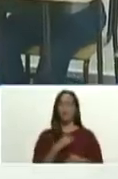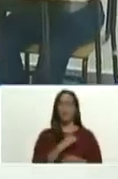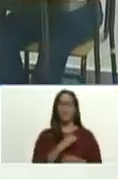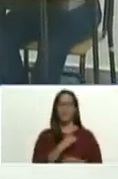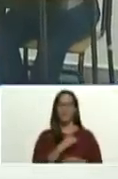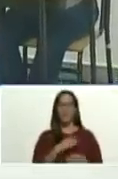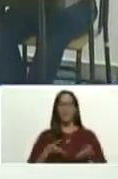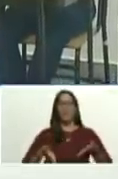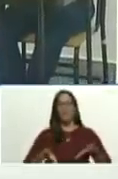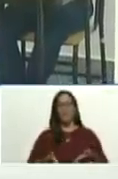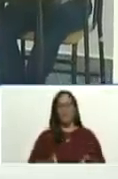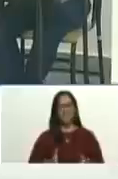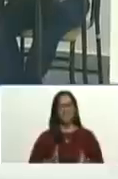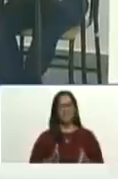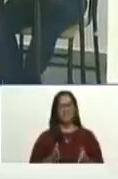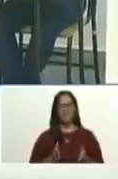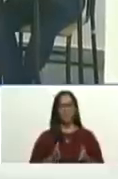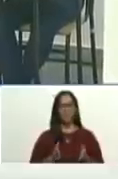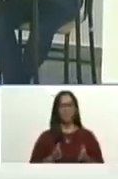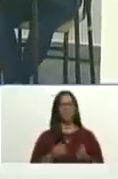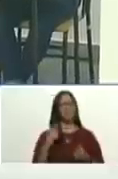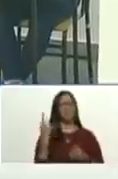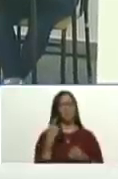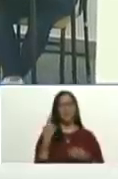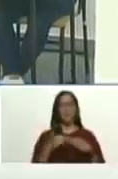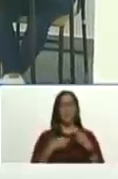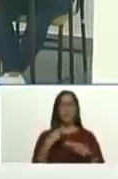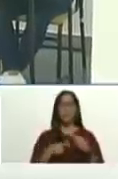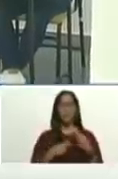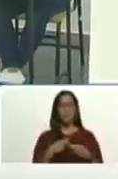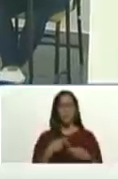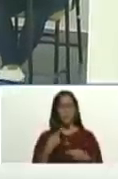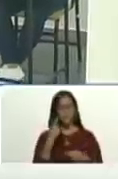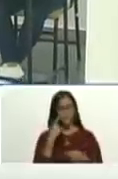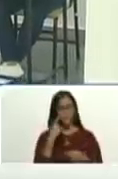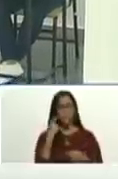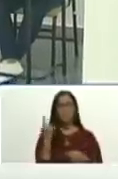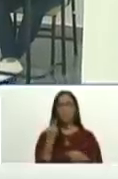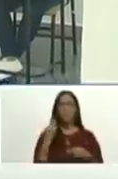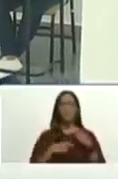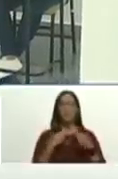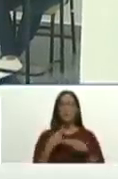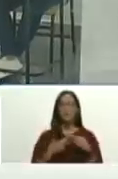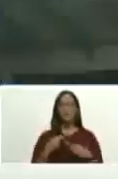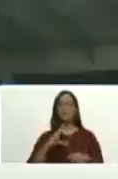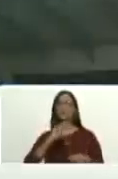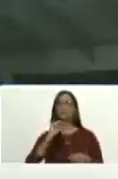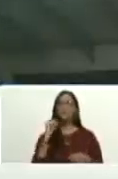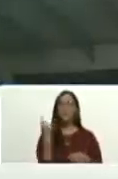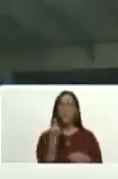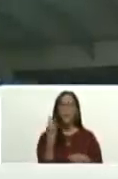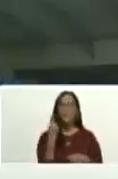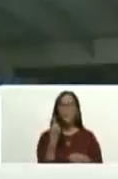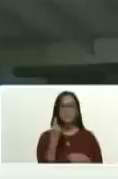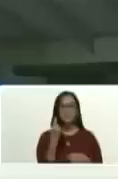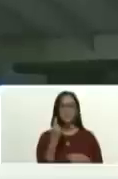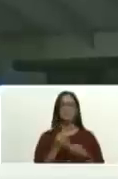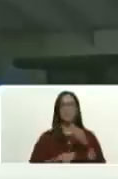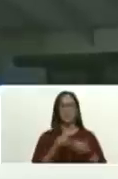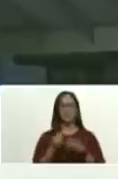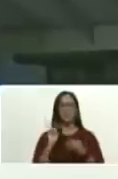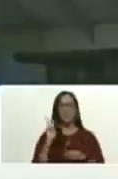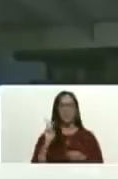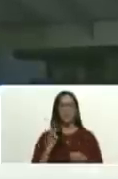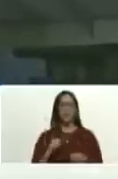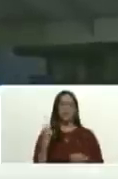nacida, oído, solo en revolución, solo en revolución. Esto solo se hace en Venezuela, solo en revolución.